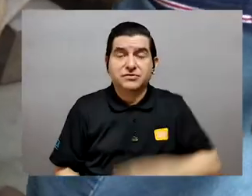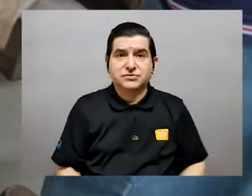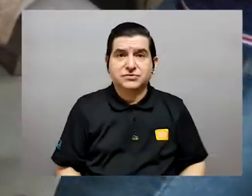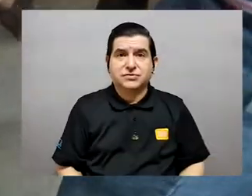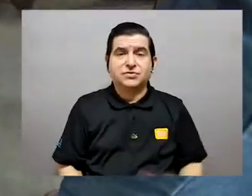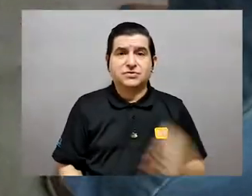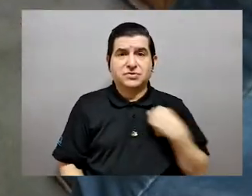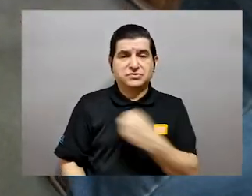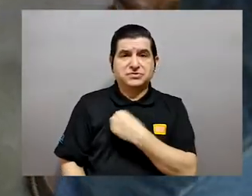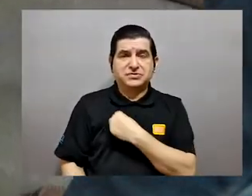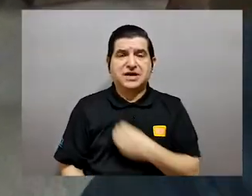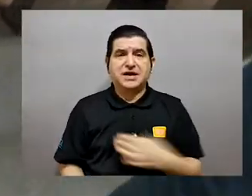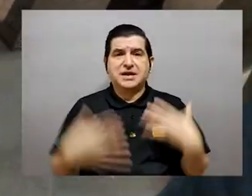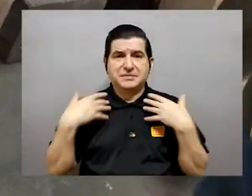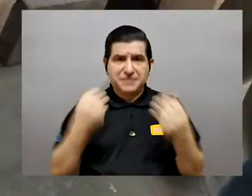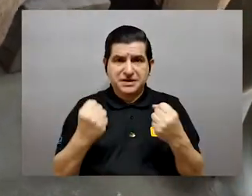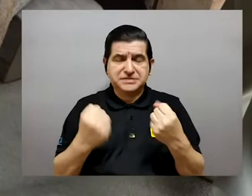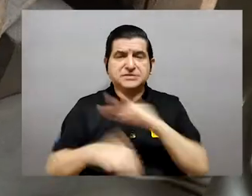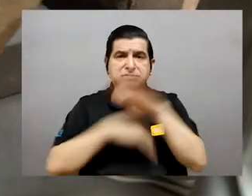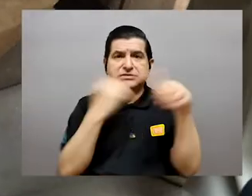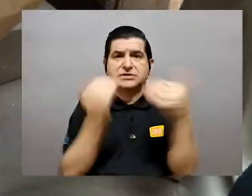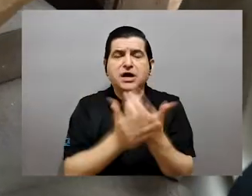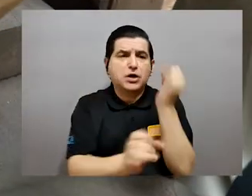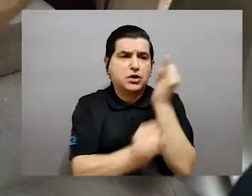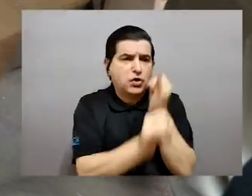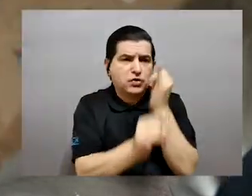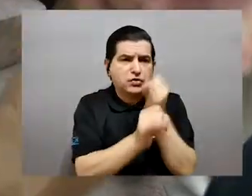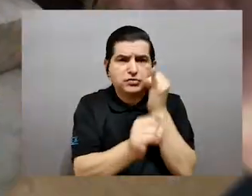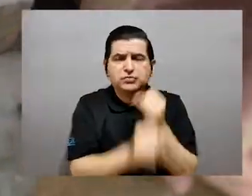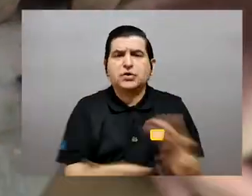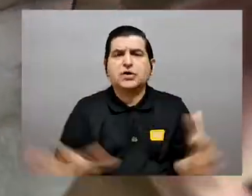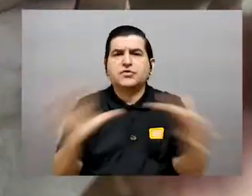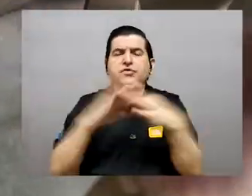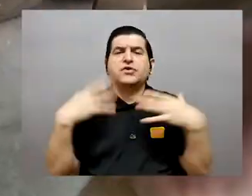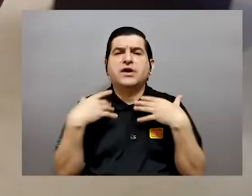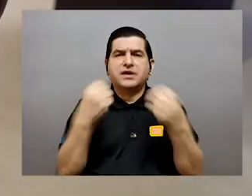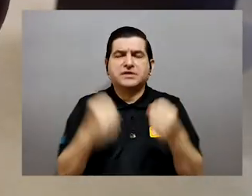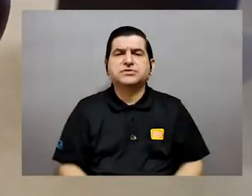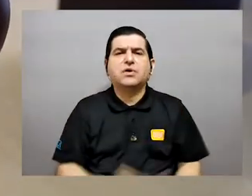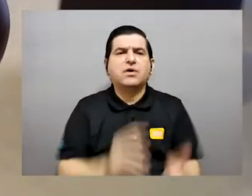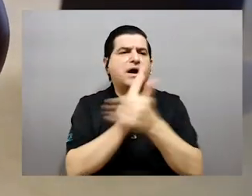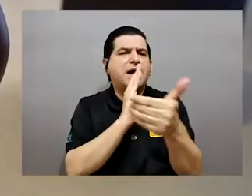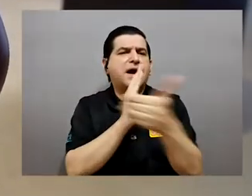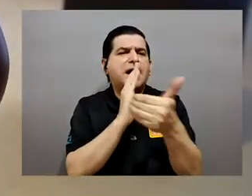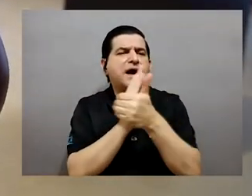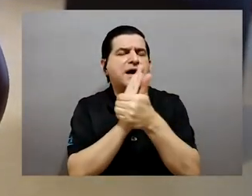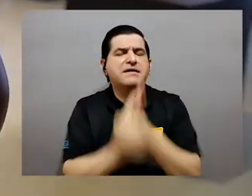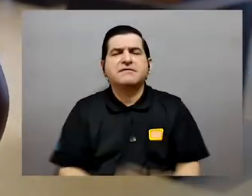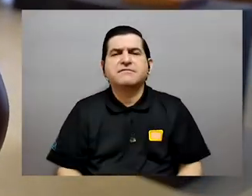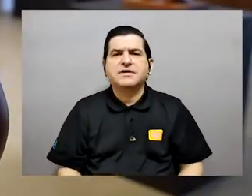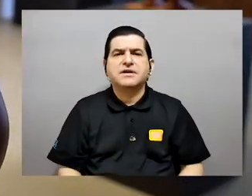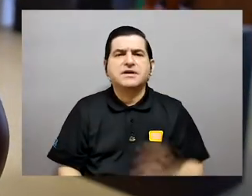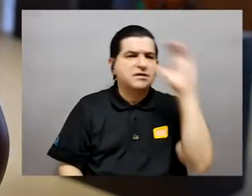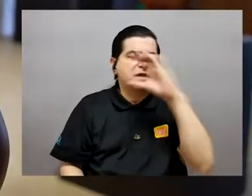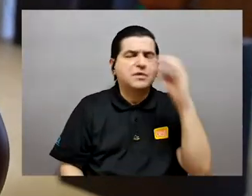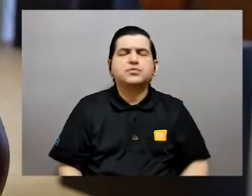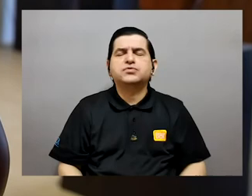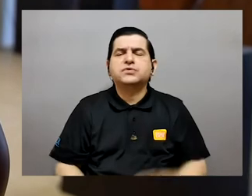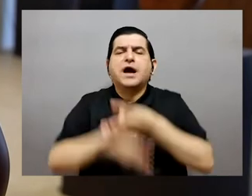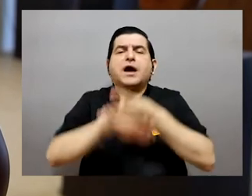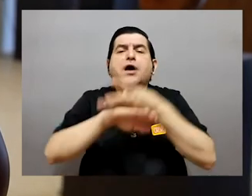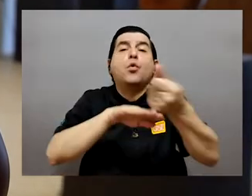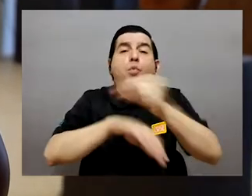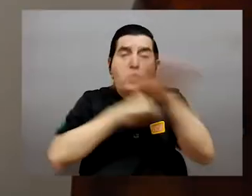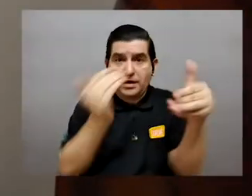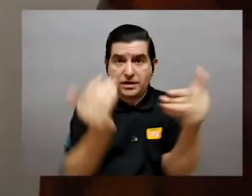yo digo, ¿qué pasa en este país? Que no tenemos capacidad para hacerlo surgir. Y pongo de ejemplo a Jorge Jiménez.